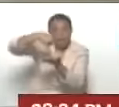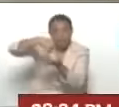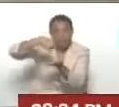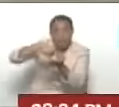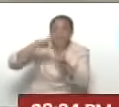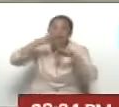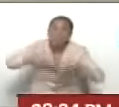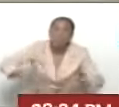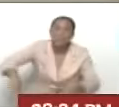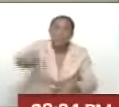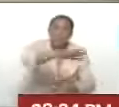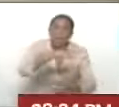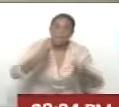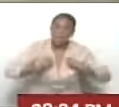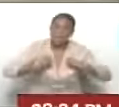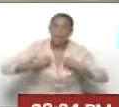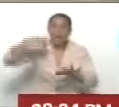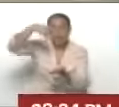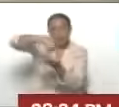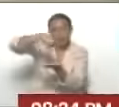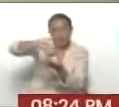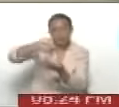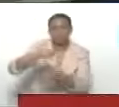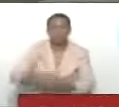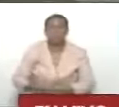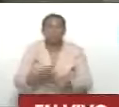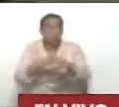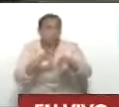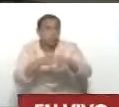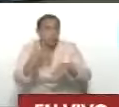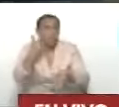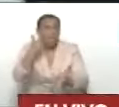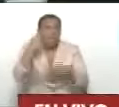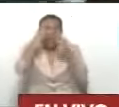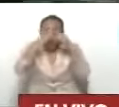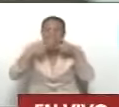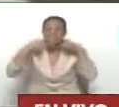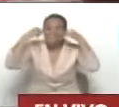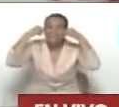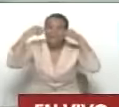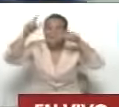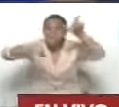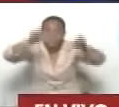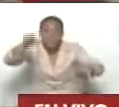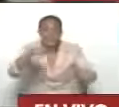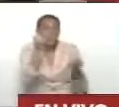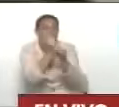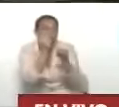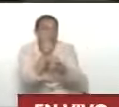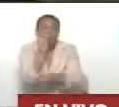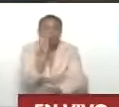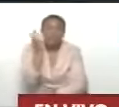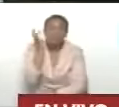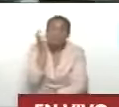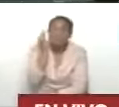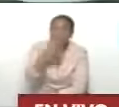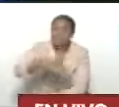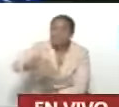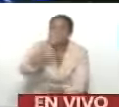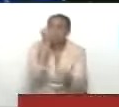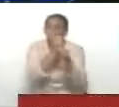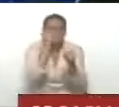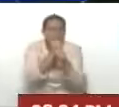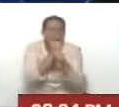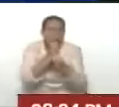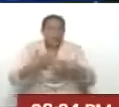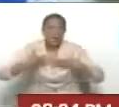para todos los carabobeños. Mire, presidente, yo le veo el rostro a todos estos muchachos, a todas estas muchachas, hombres y mujeres, que son